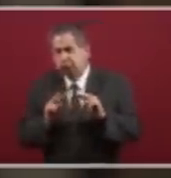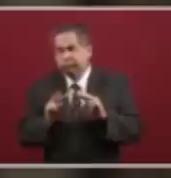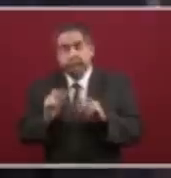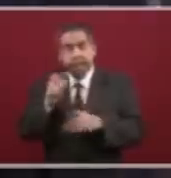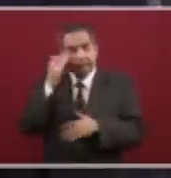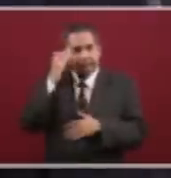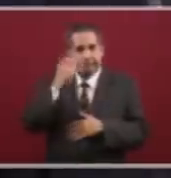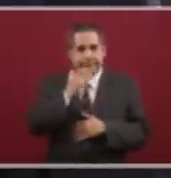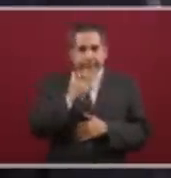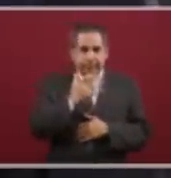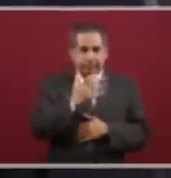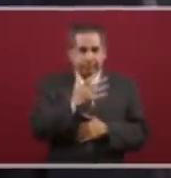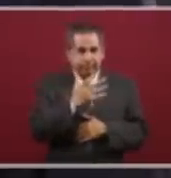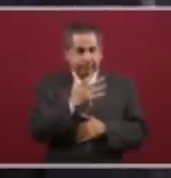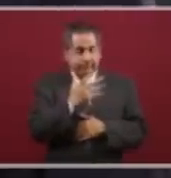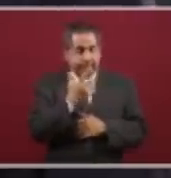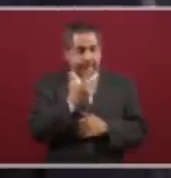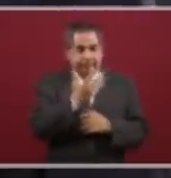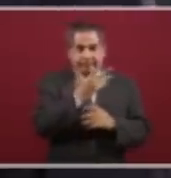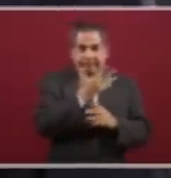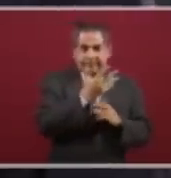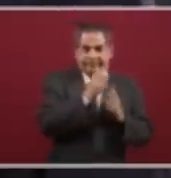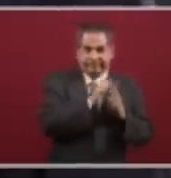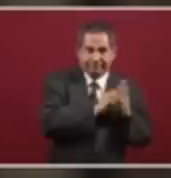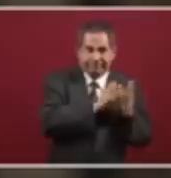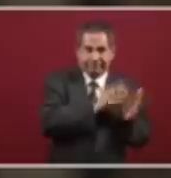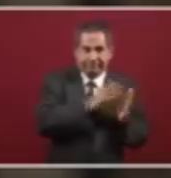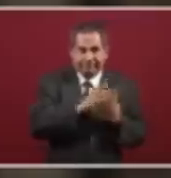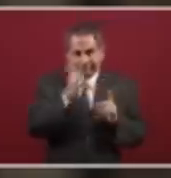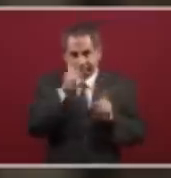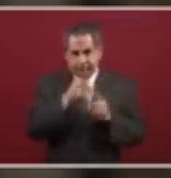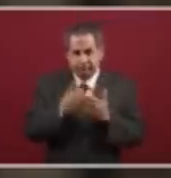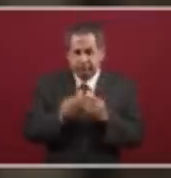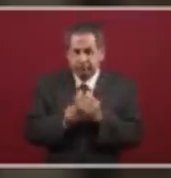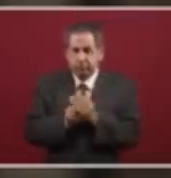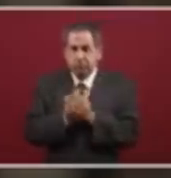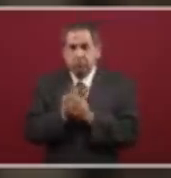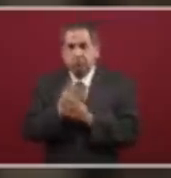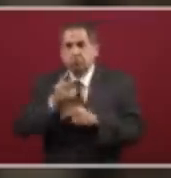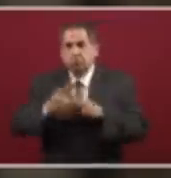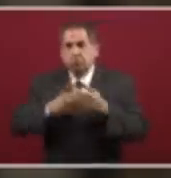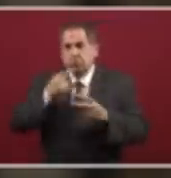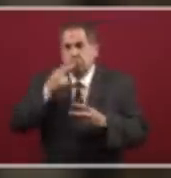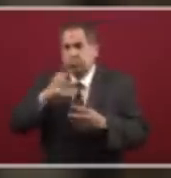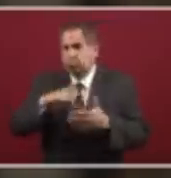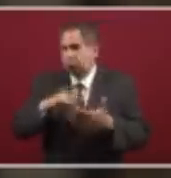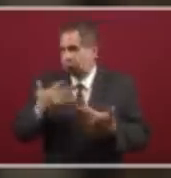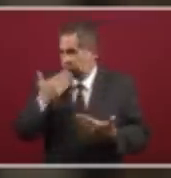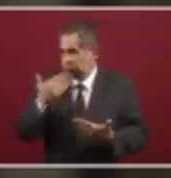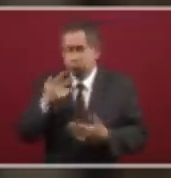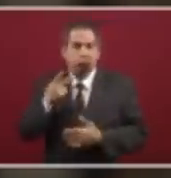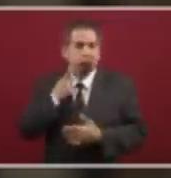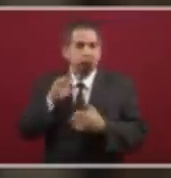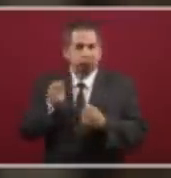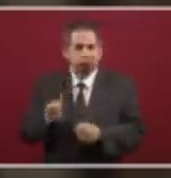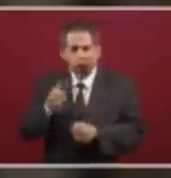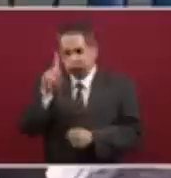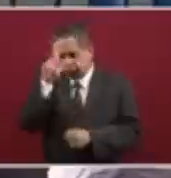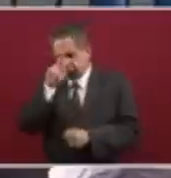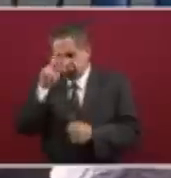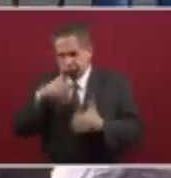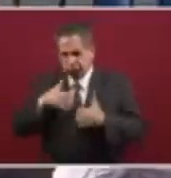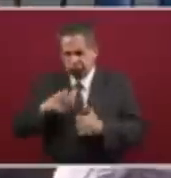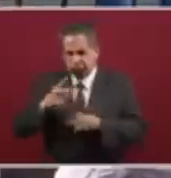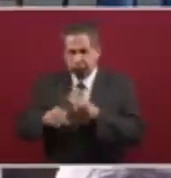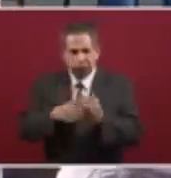un período de cinco trimestres complicados tenemos la impresión de que es en parte gracias a una política económica sensata como